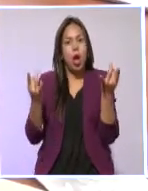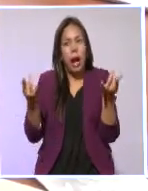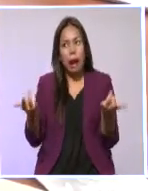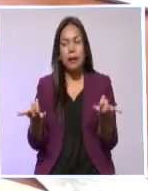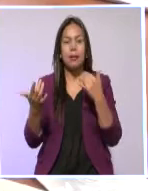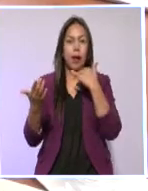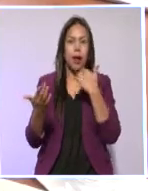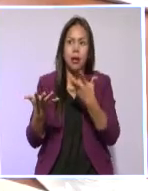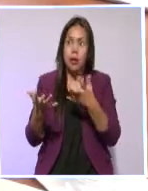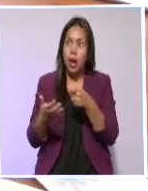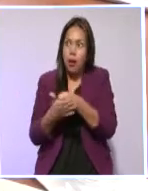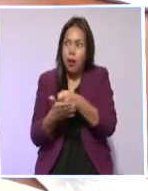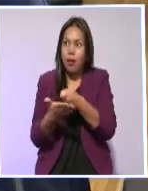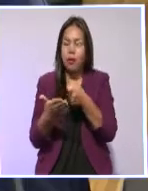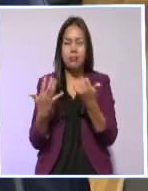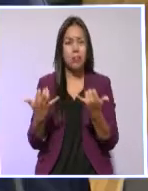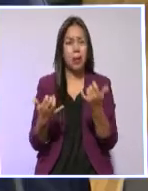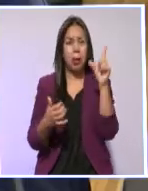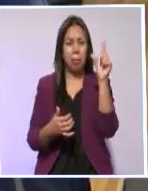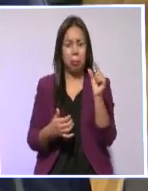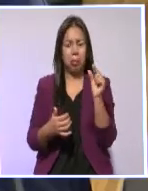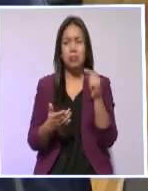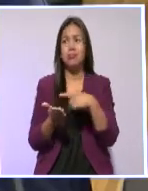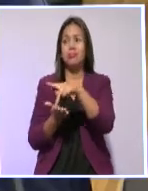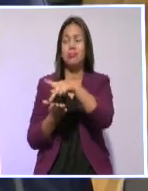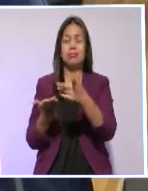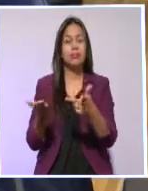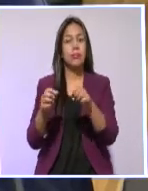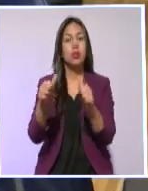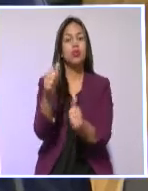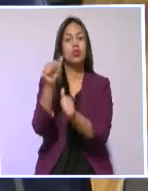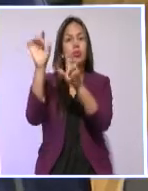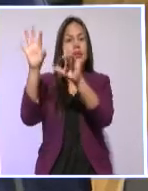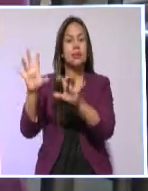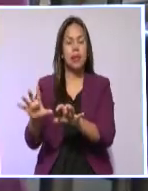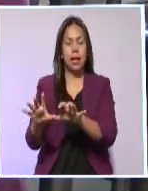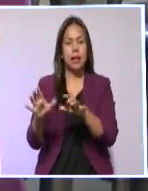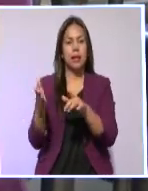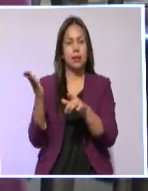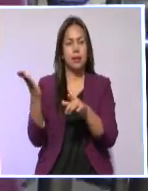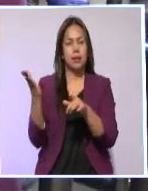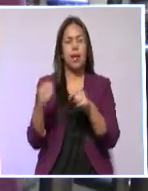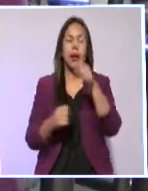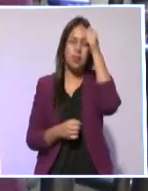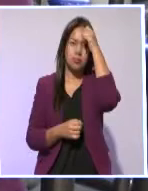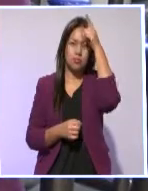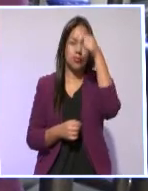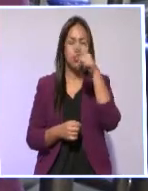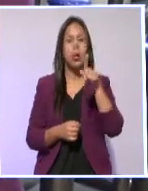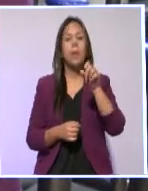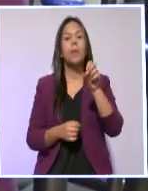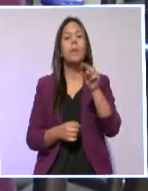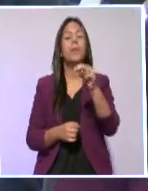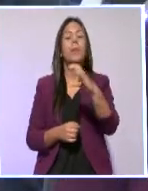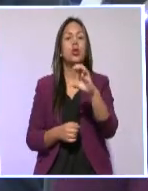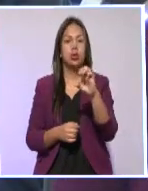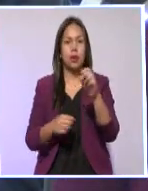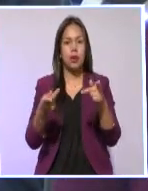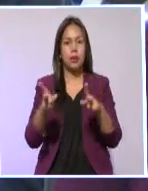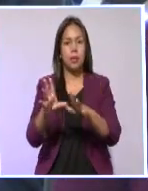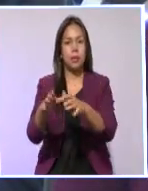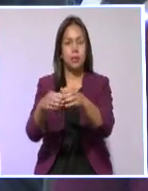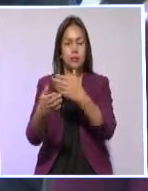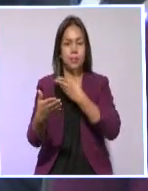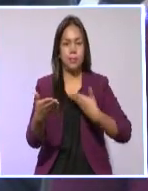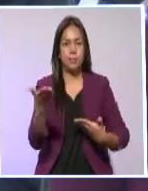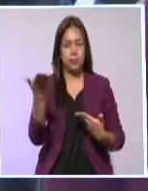docente. Además, en la cita están presentes la subsecretaria de Educación, Ciencia, Tecnología e Innovación, Jimena Ponce, y el titular de la Comisión